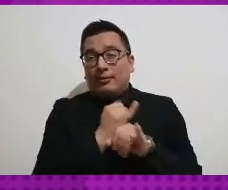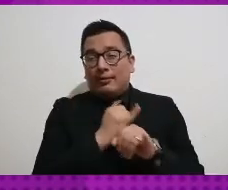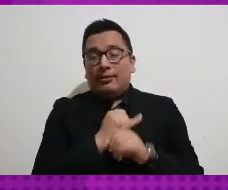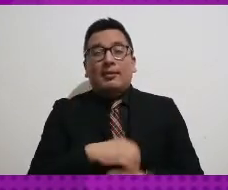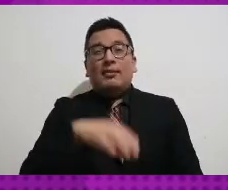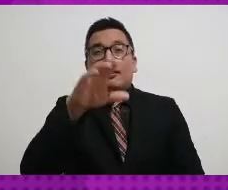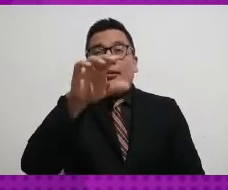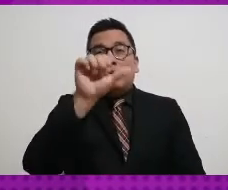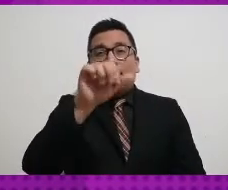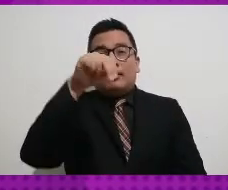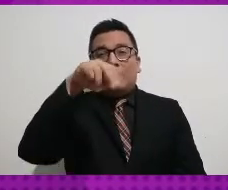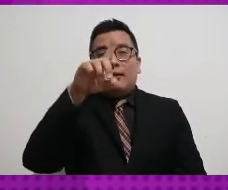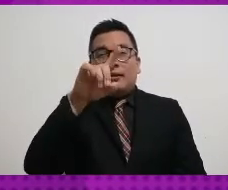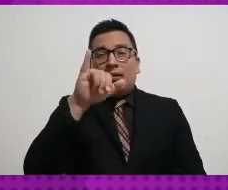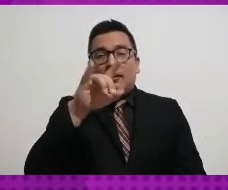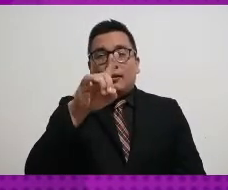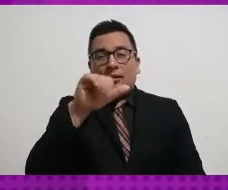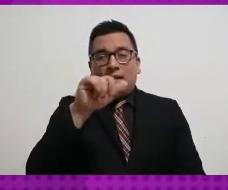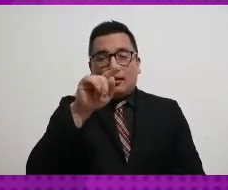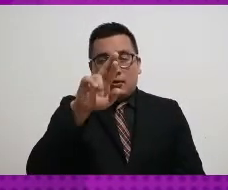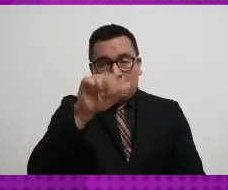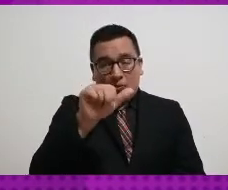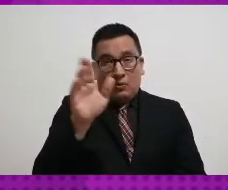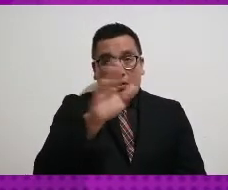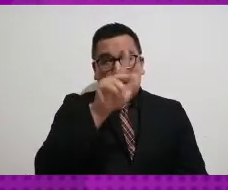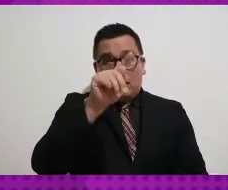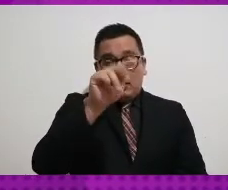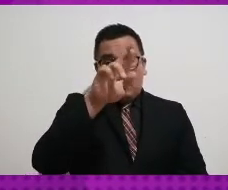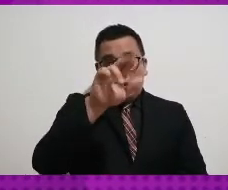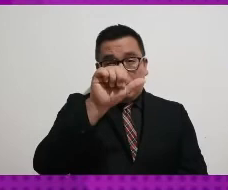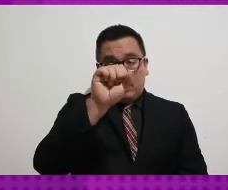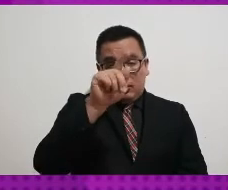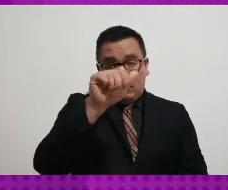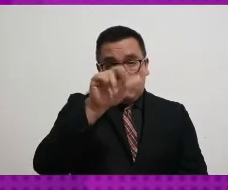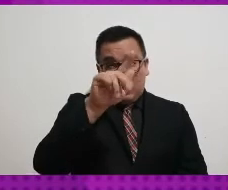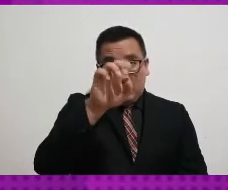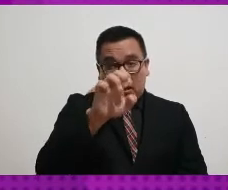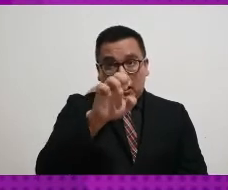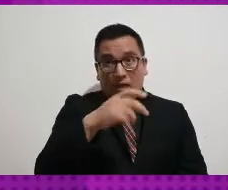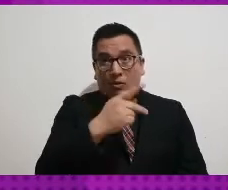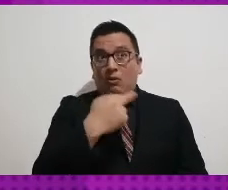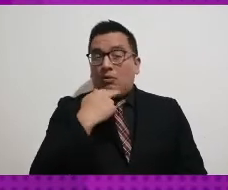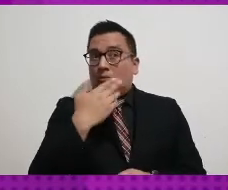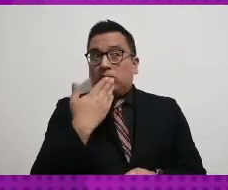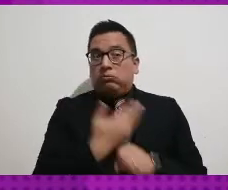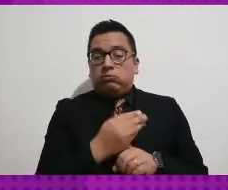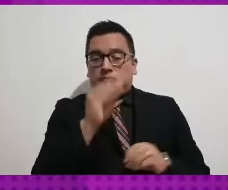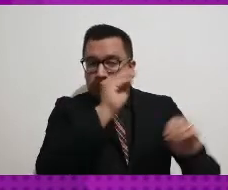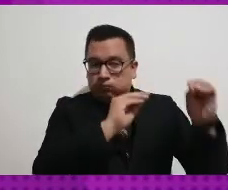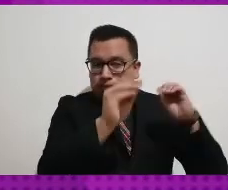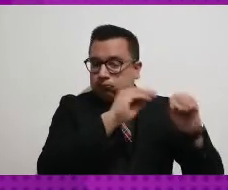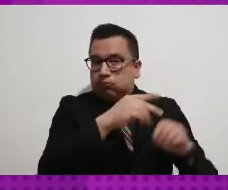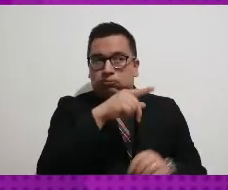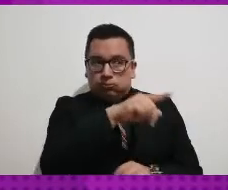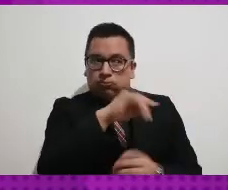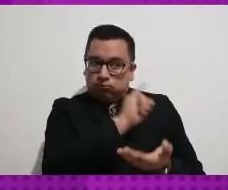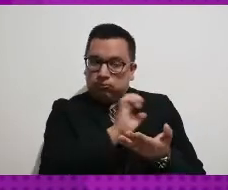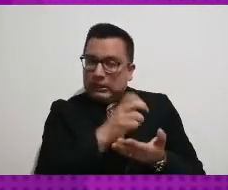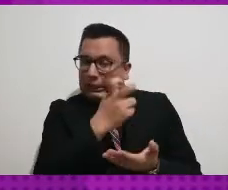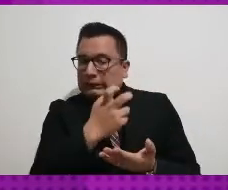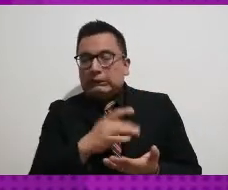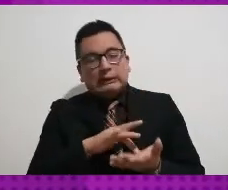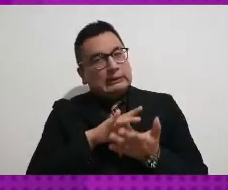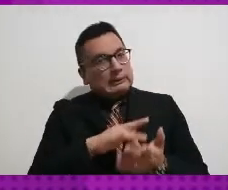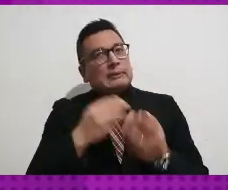de reconocer públicamente, es de manufactura del Instituto Electoral del Estado de Coahuila, que sin lugar es un gran aporte al país,